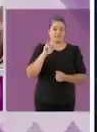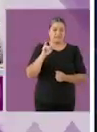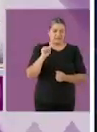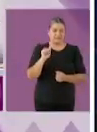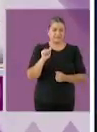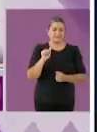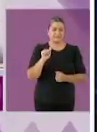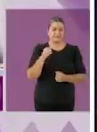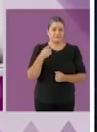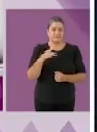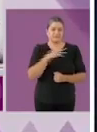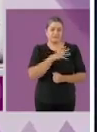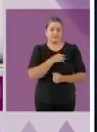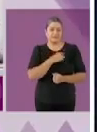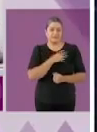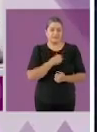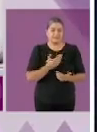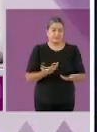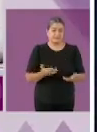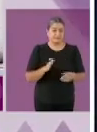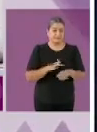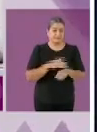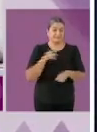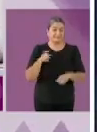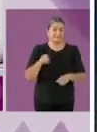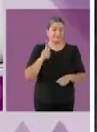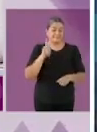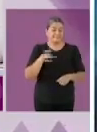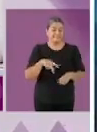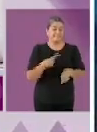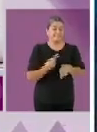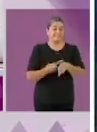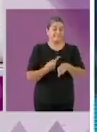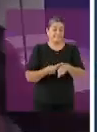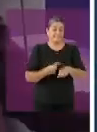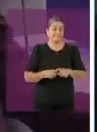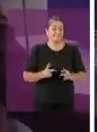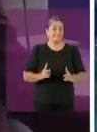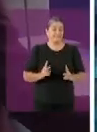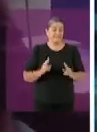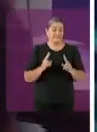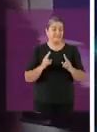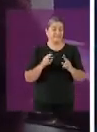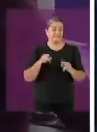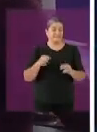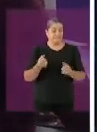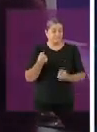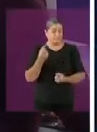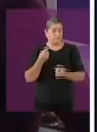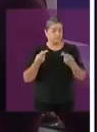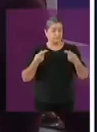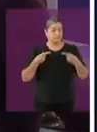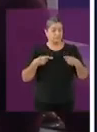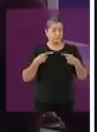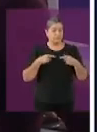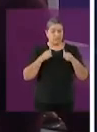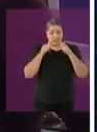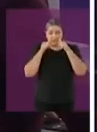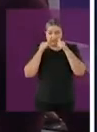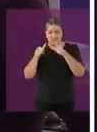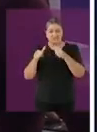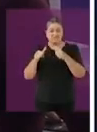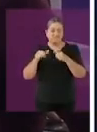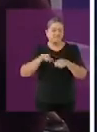Richard Nixon Richard Nixon era vicepresidente eh de del presidente de Estados Unidos